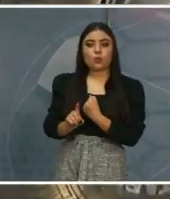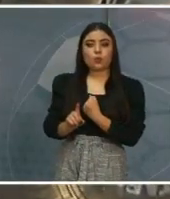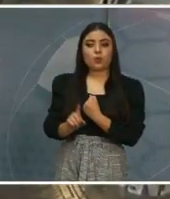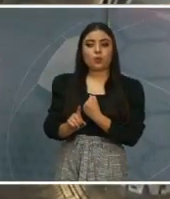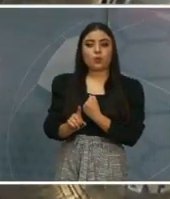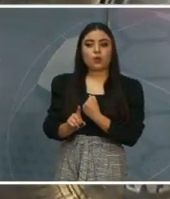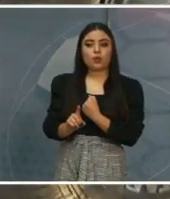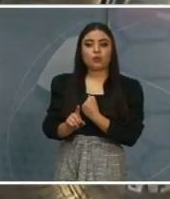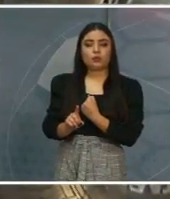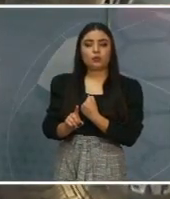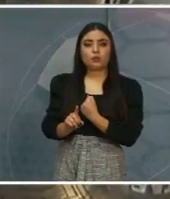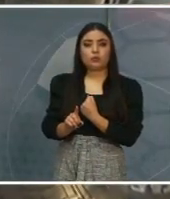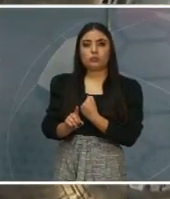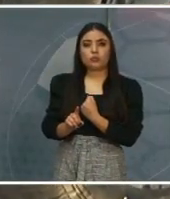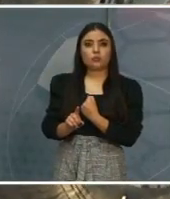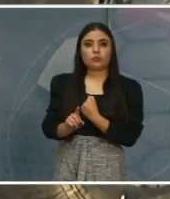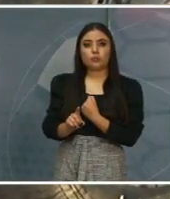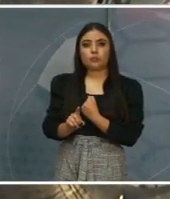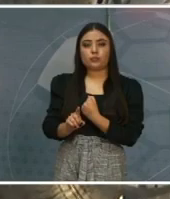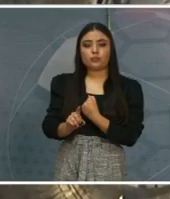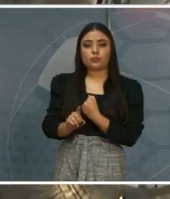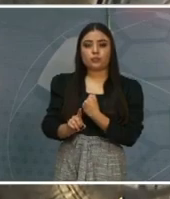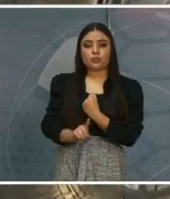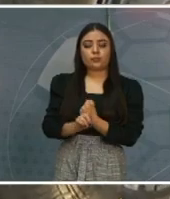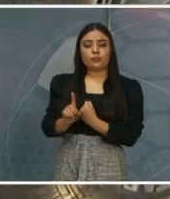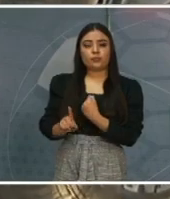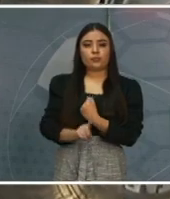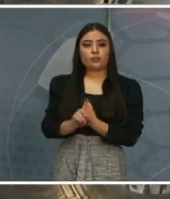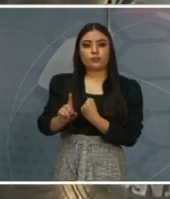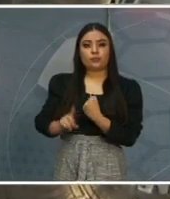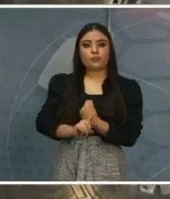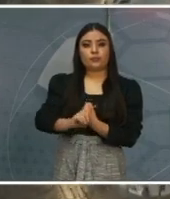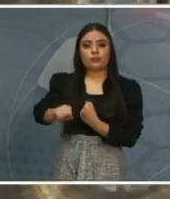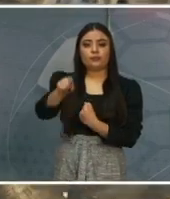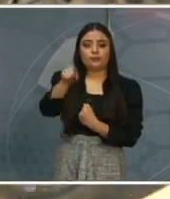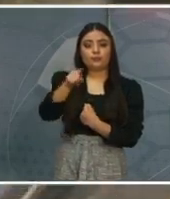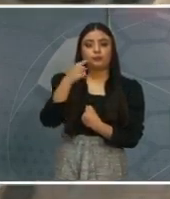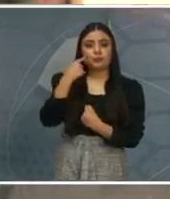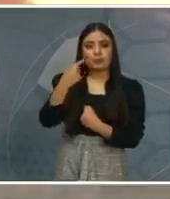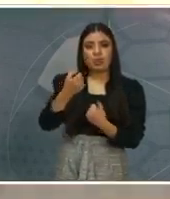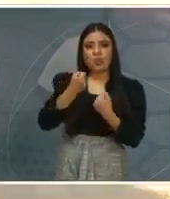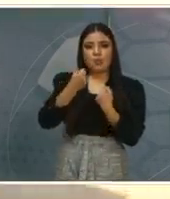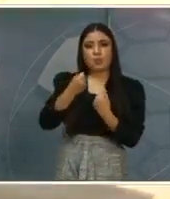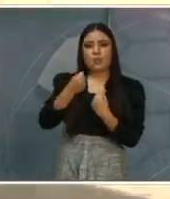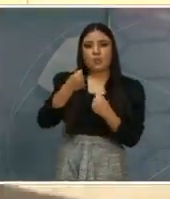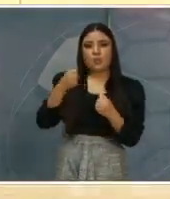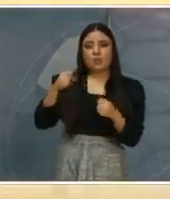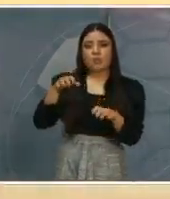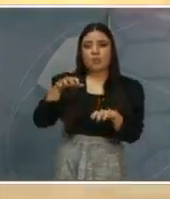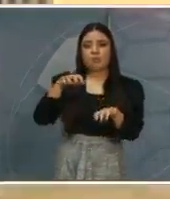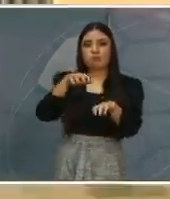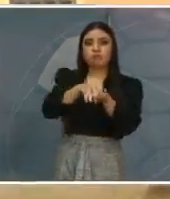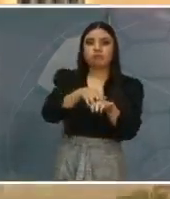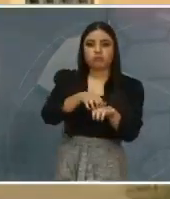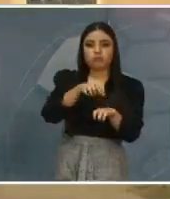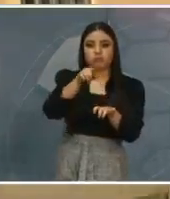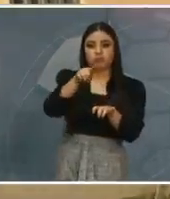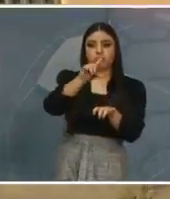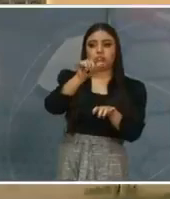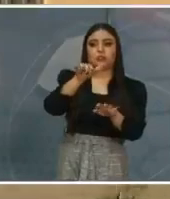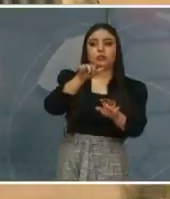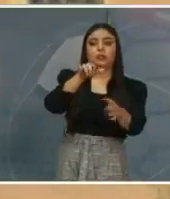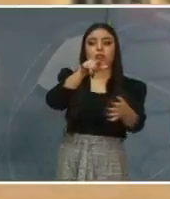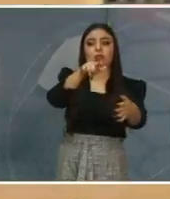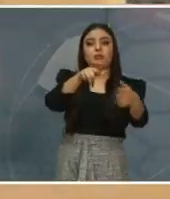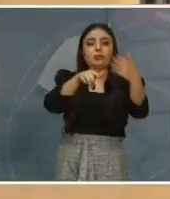originó que se presentara un fuerte golpe o impacto en la parte de una farmacia, la cual, pues, todavía